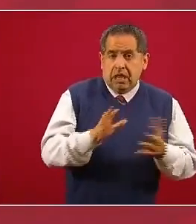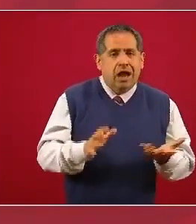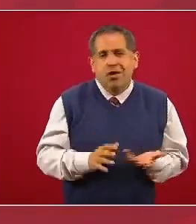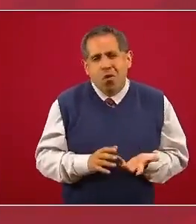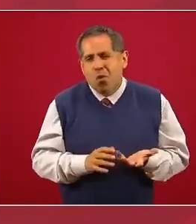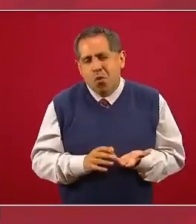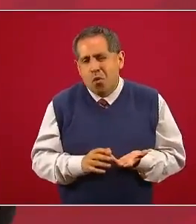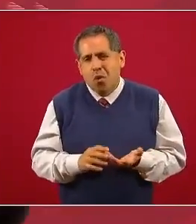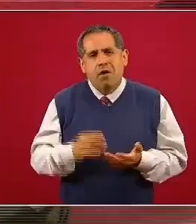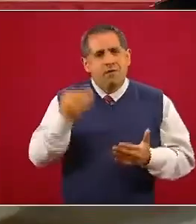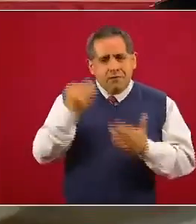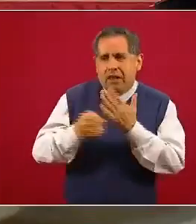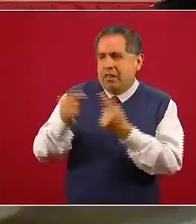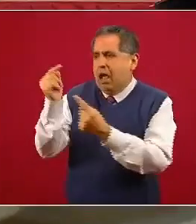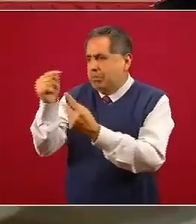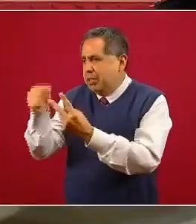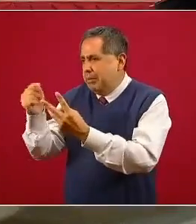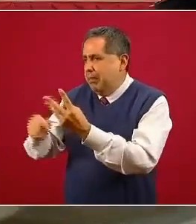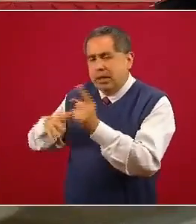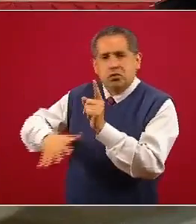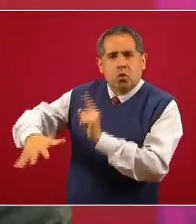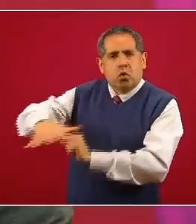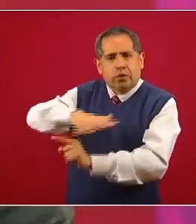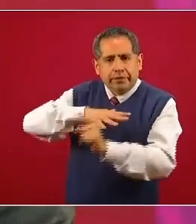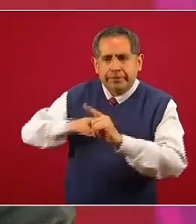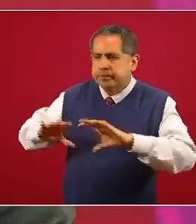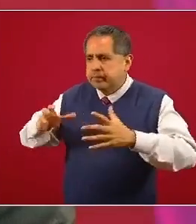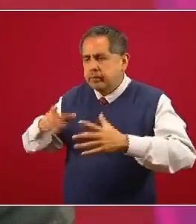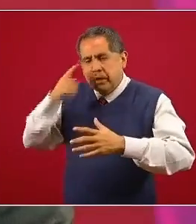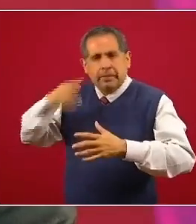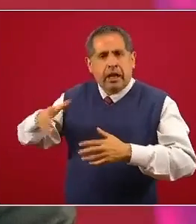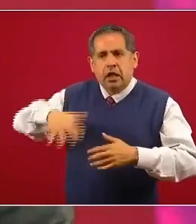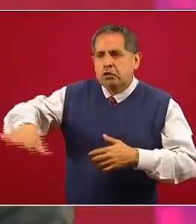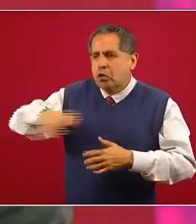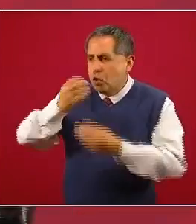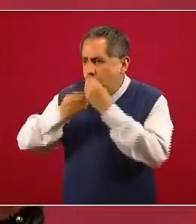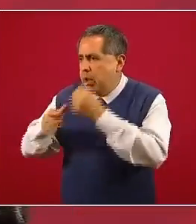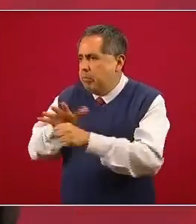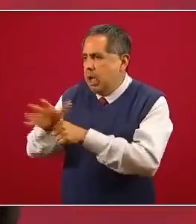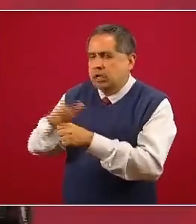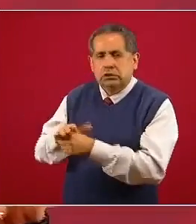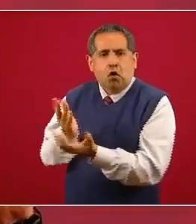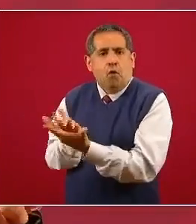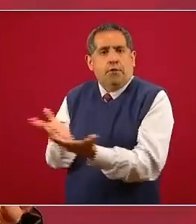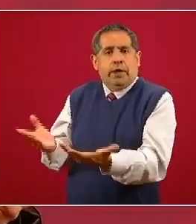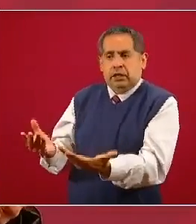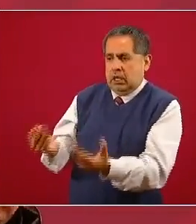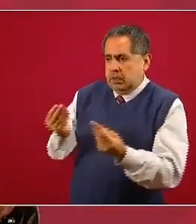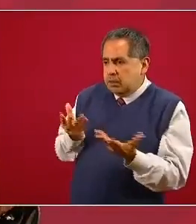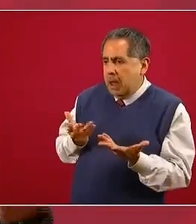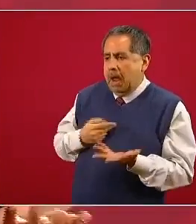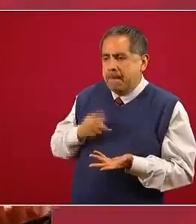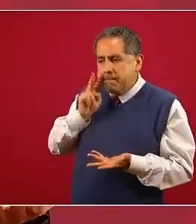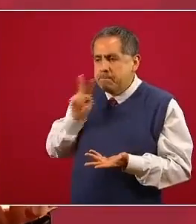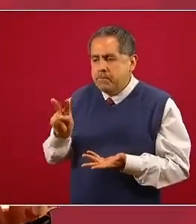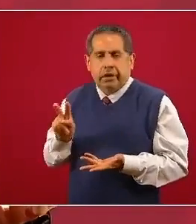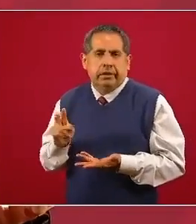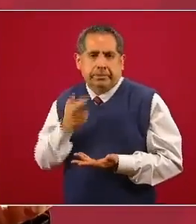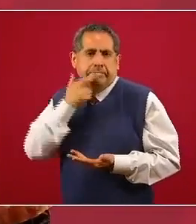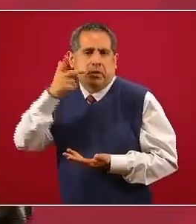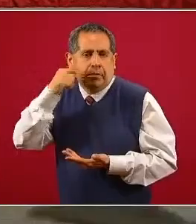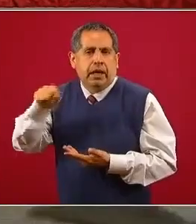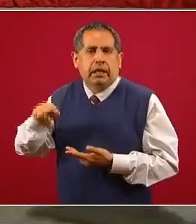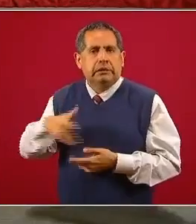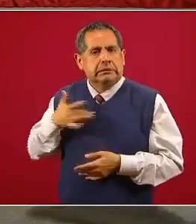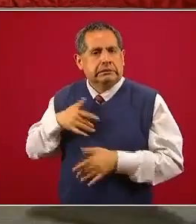estuviera contrapuesto a buscar un sistema agroalimentario más saludable, más justo, más sostenible y más